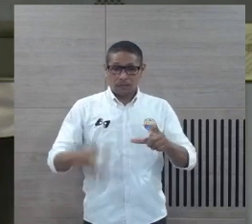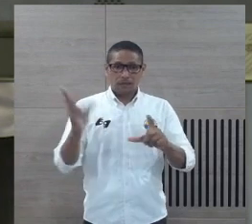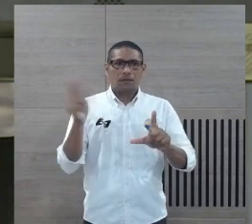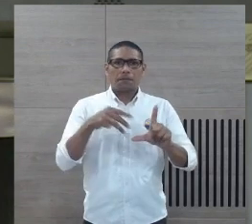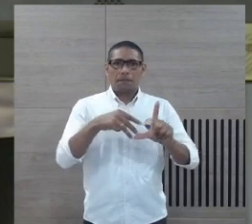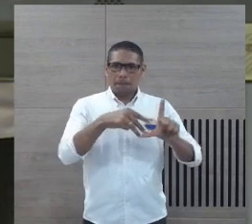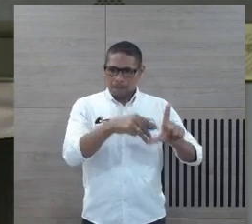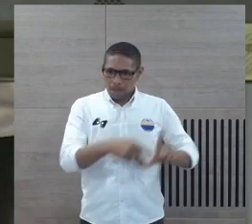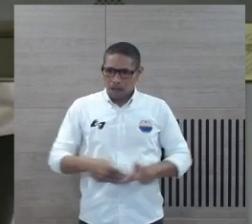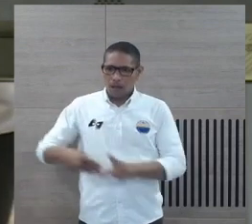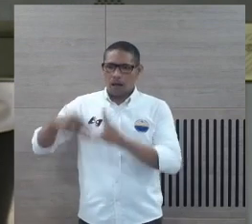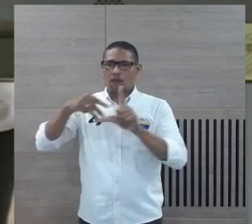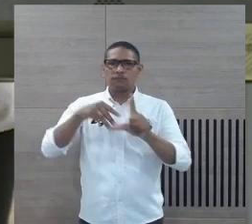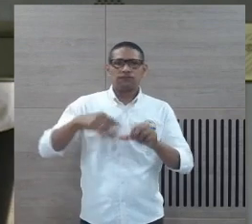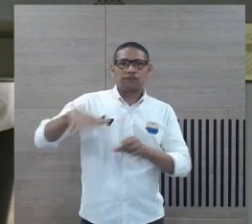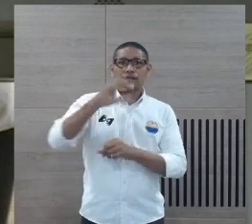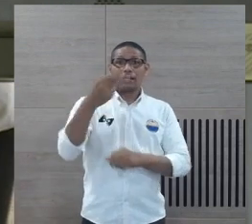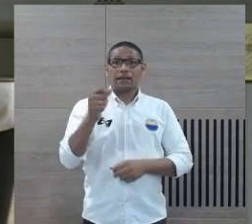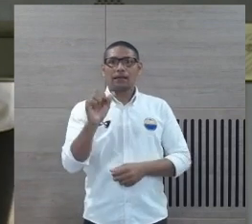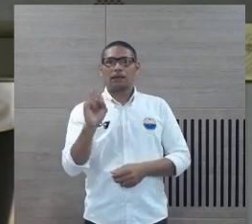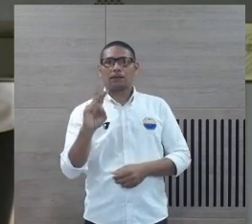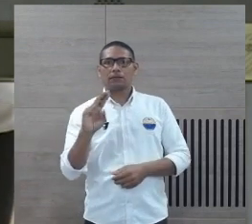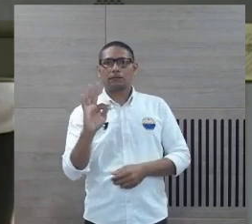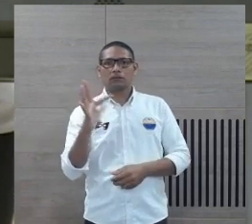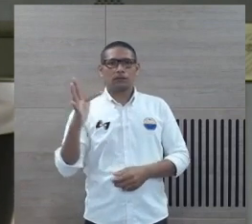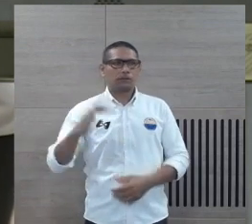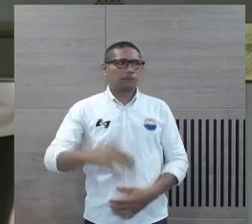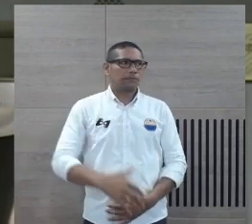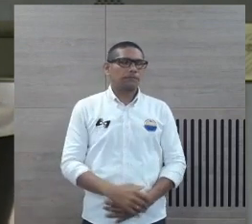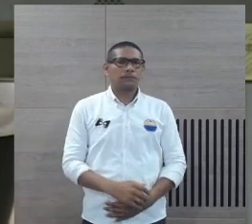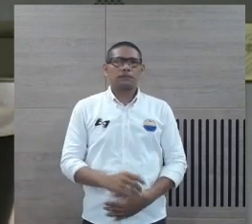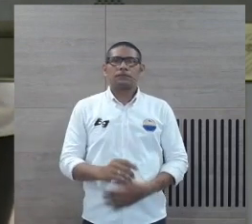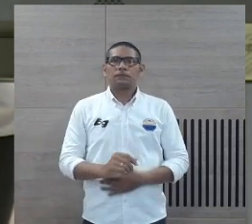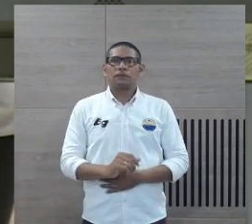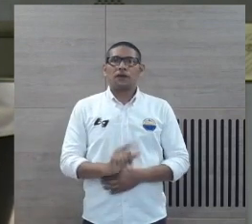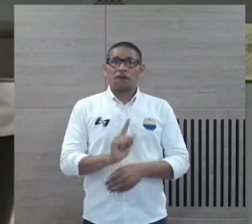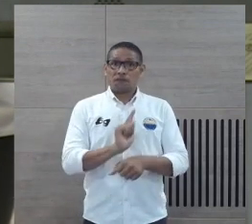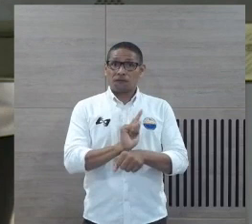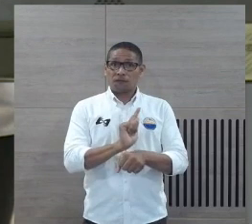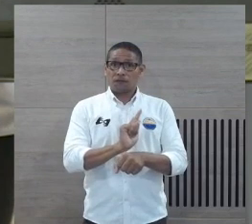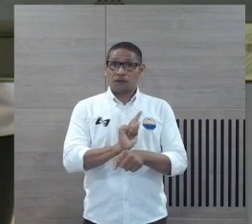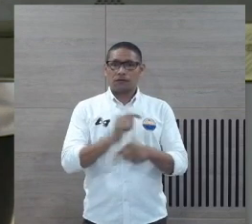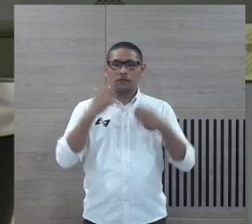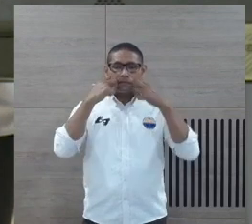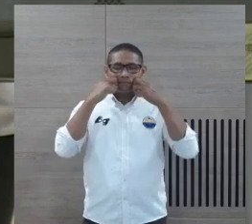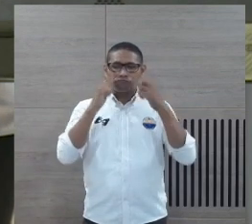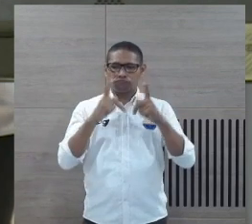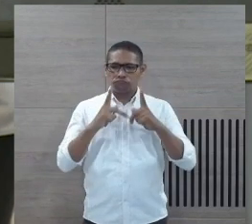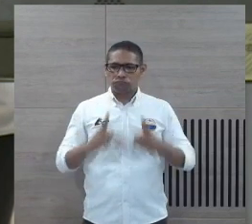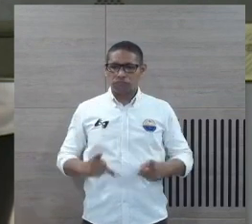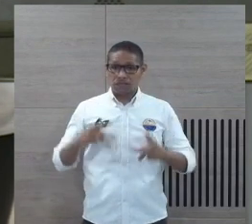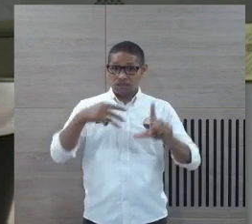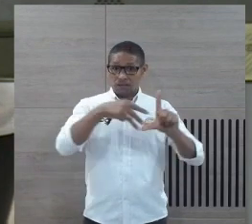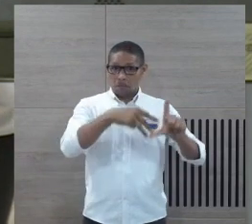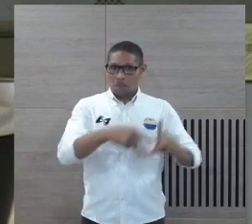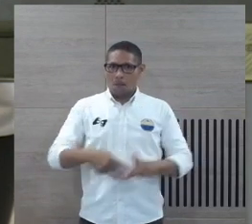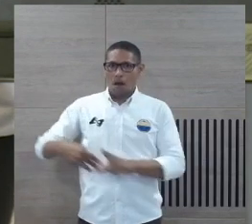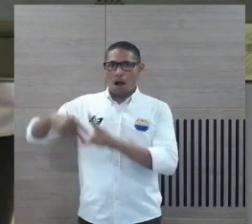Quiñones. Facultad de Humanidades. Magíster en Escrituras Audiovisuales, Diego Armando Silva